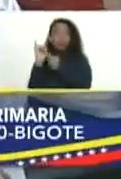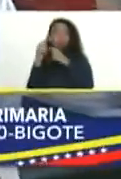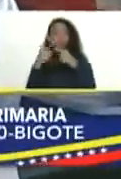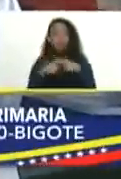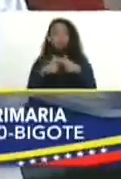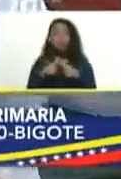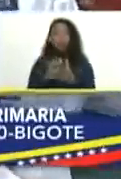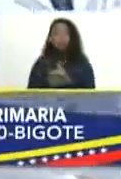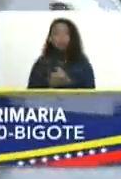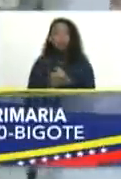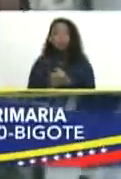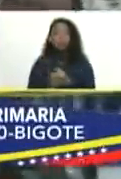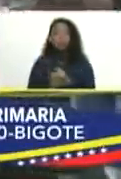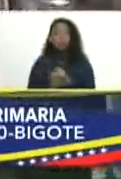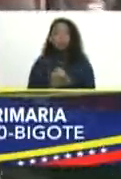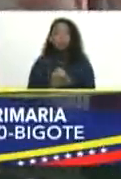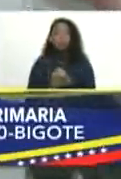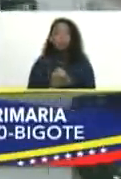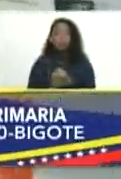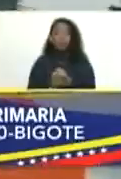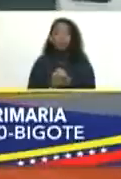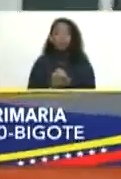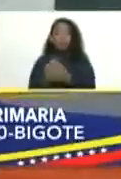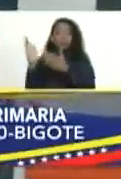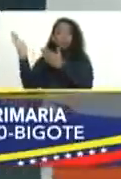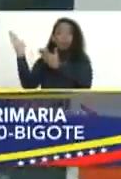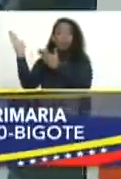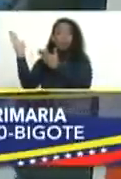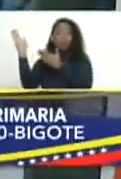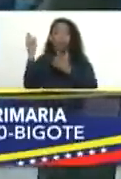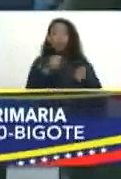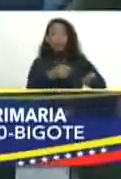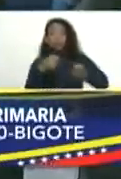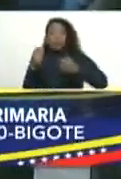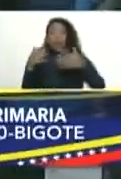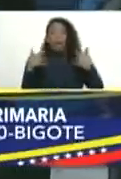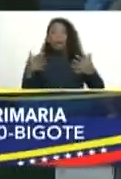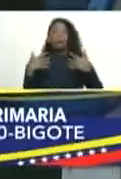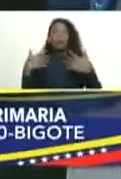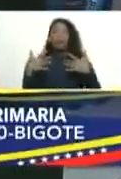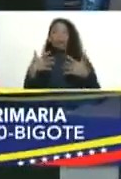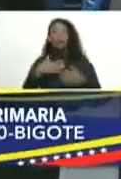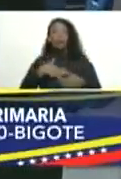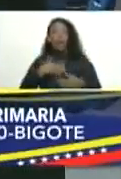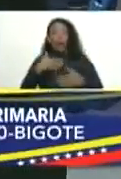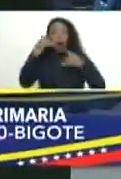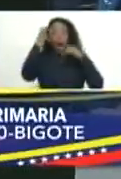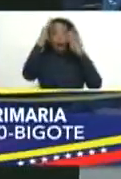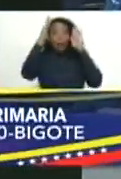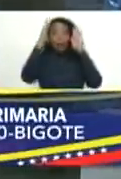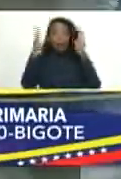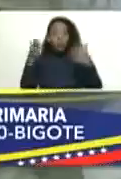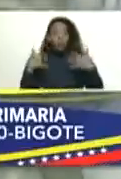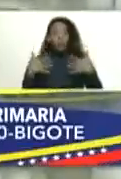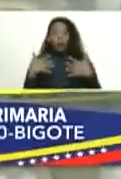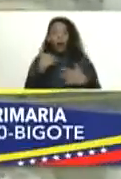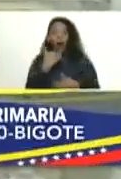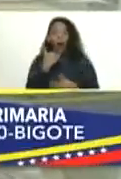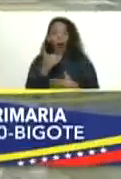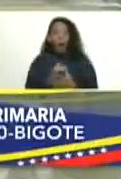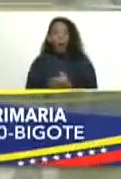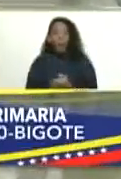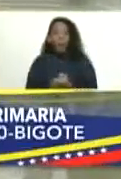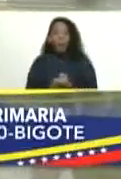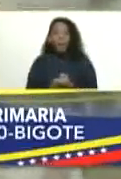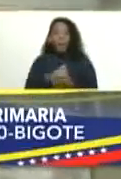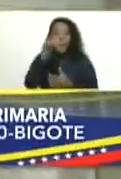herramientas. Aquí tenemos, estos son traslados de emergencia para poder atender las emergencias que se nos presenten.